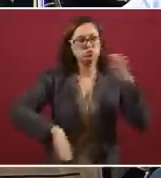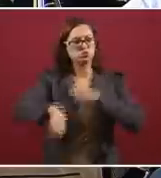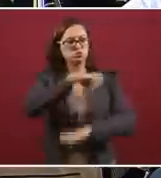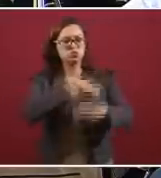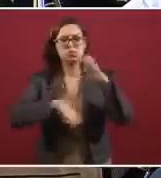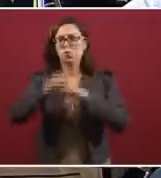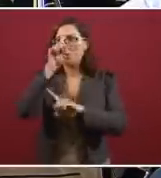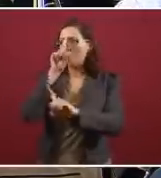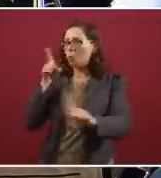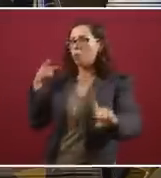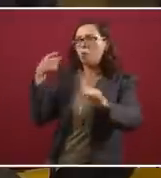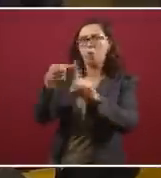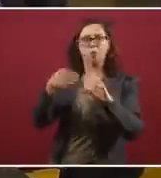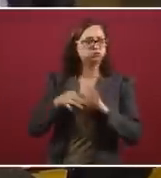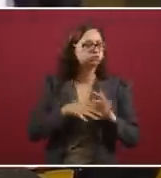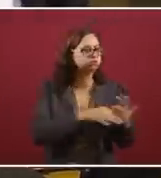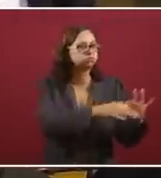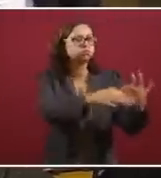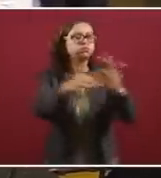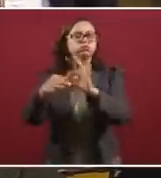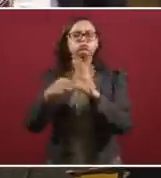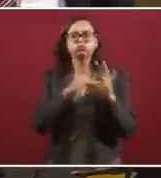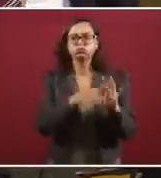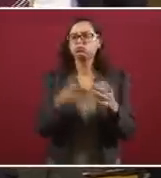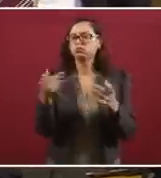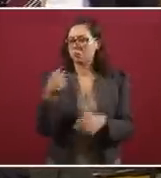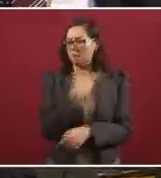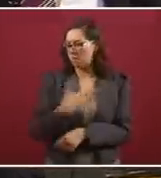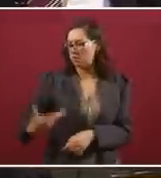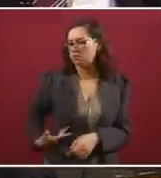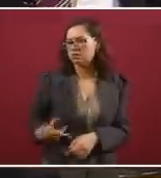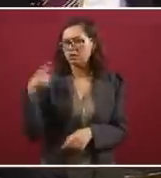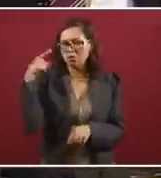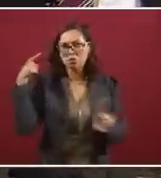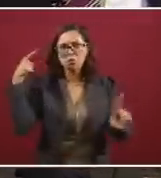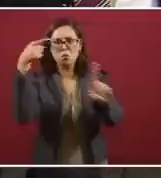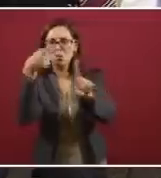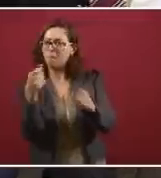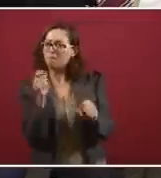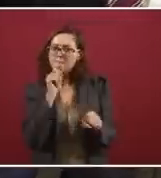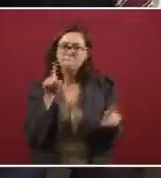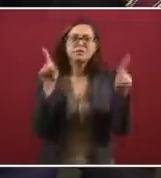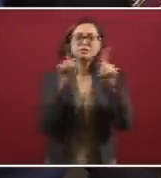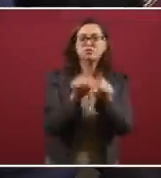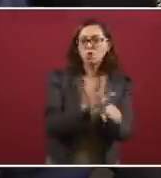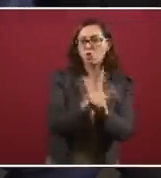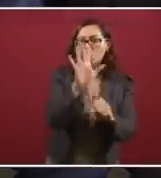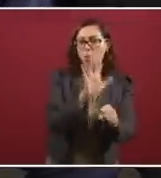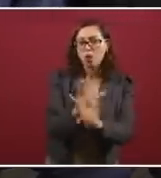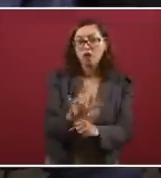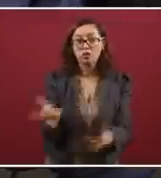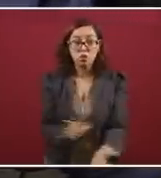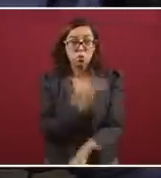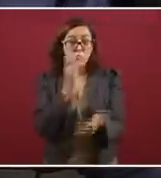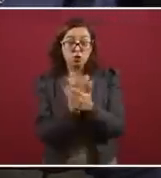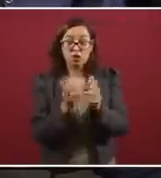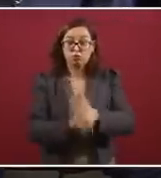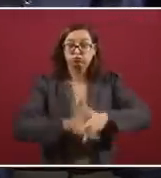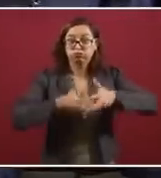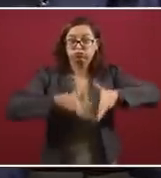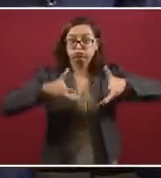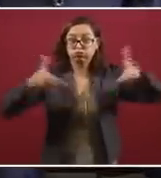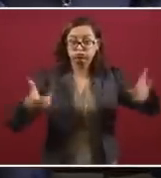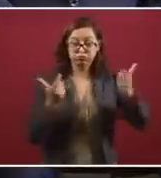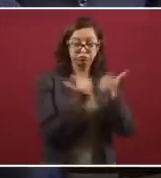poner a la voluntad y a la visión también del presidente es que no se trata solamente de crecer, sino se trata